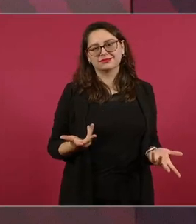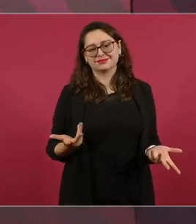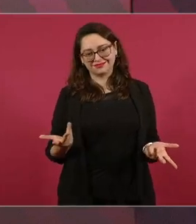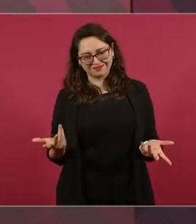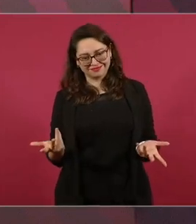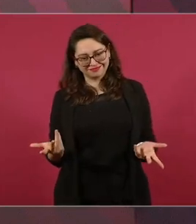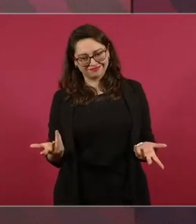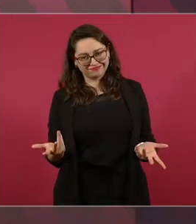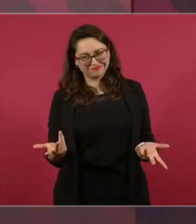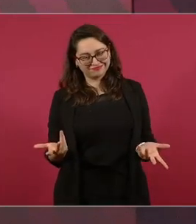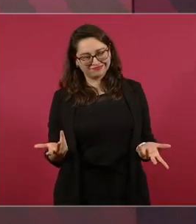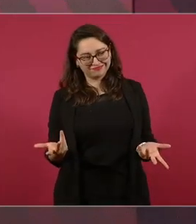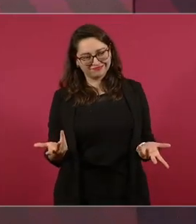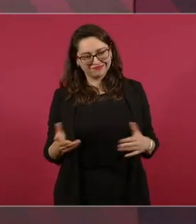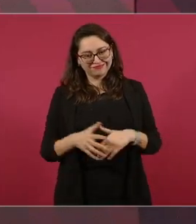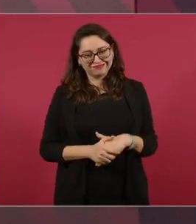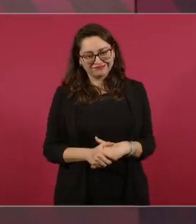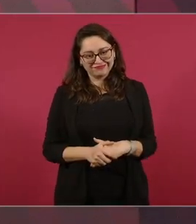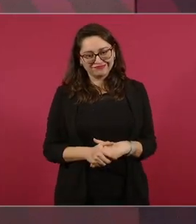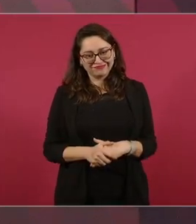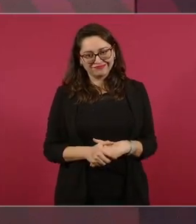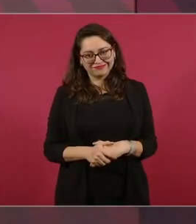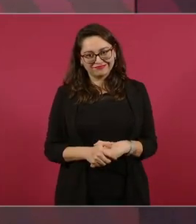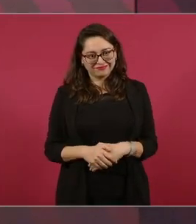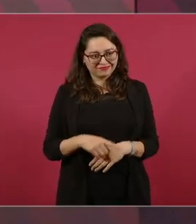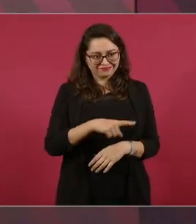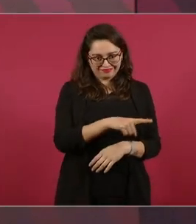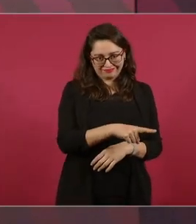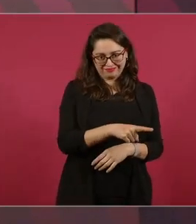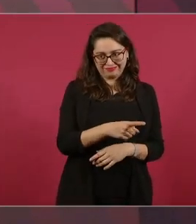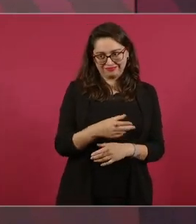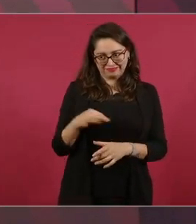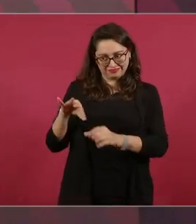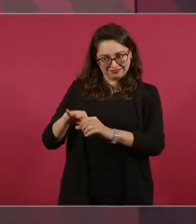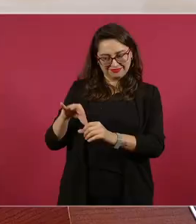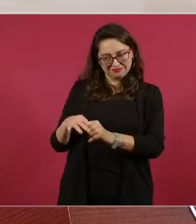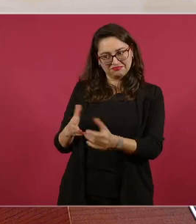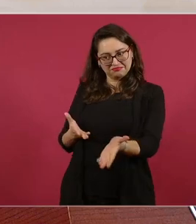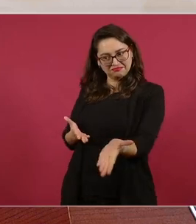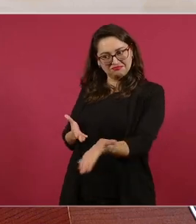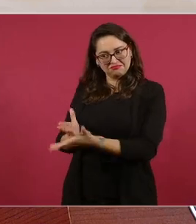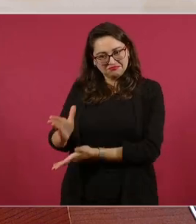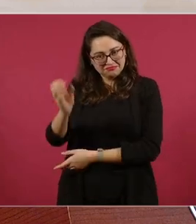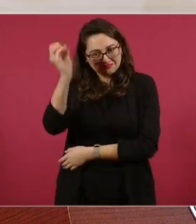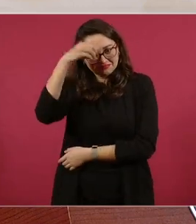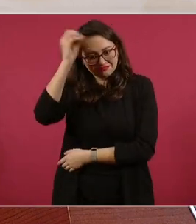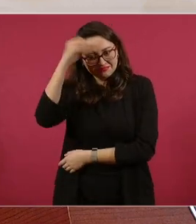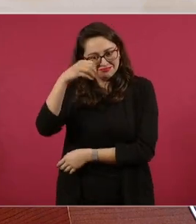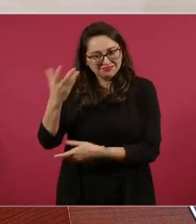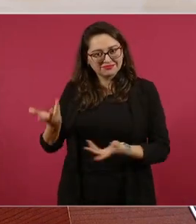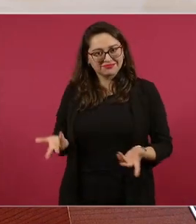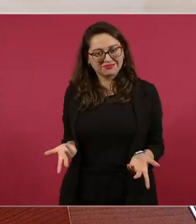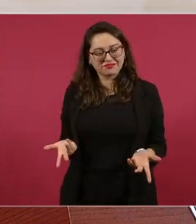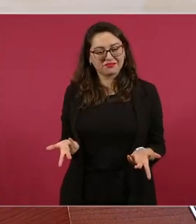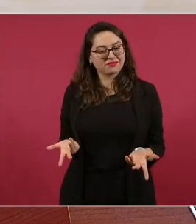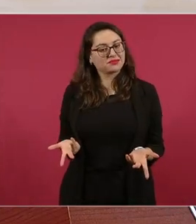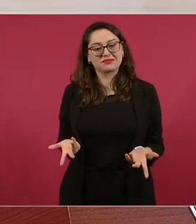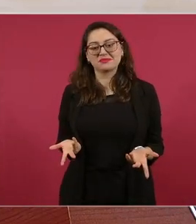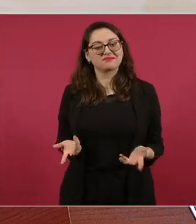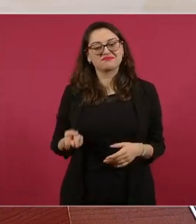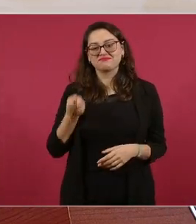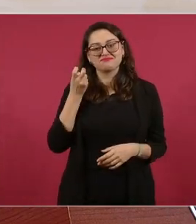para los jóvenes, porque ya la gente mayor o lo sabe o ya está muy difícil, ¿no?,